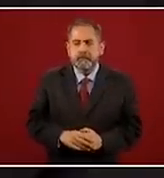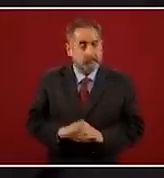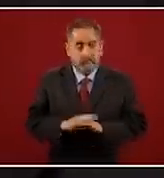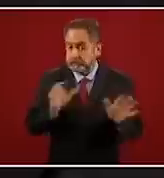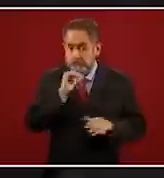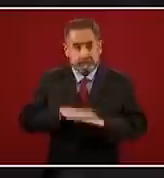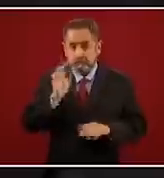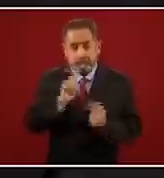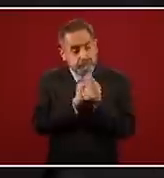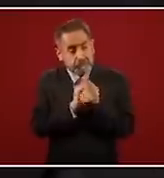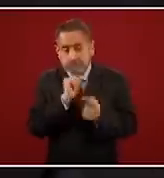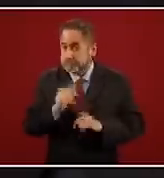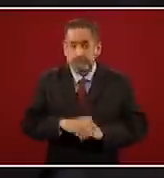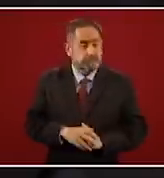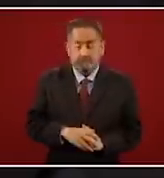Nada más.